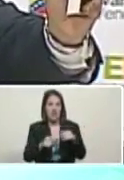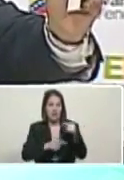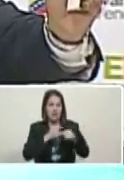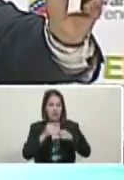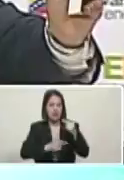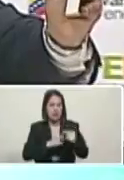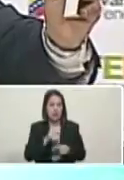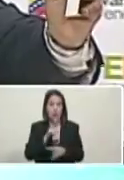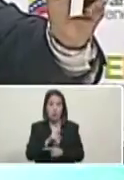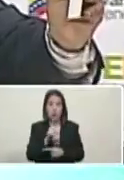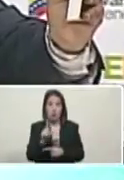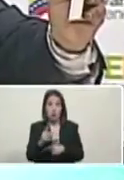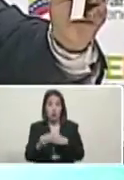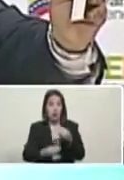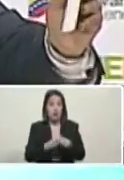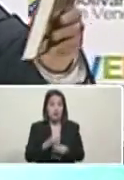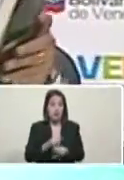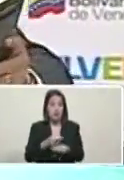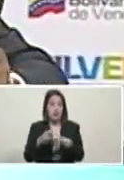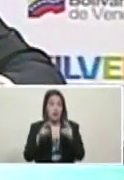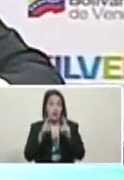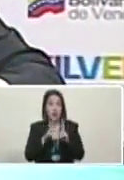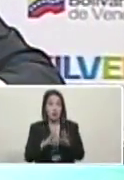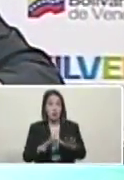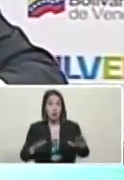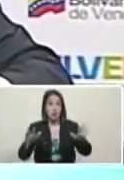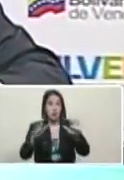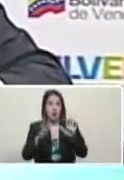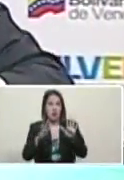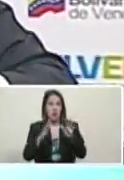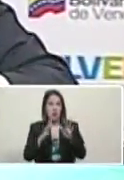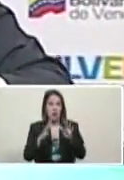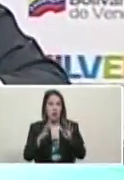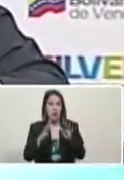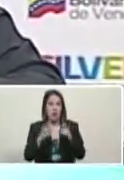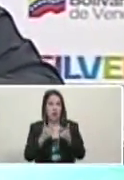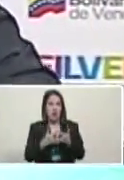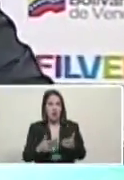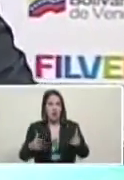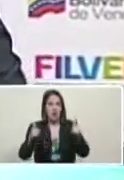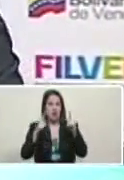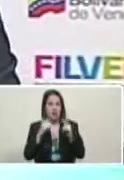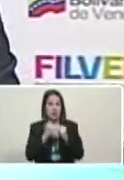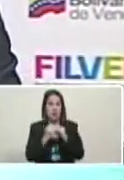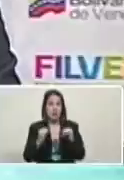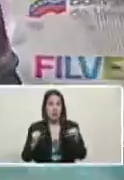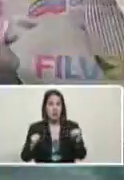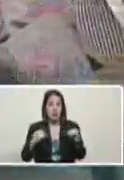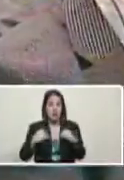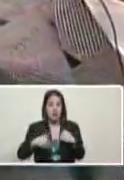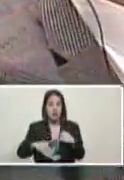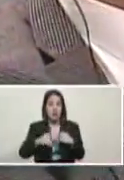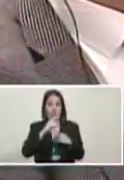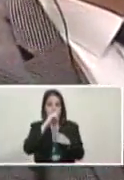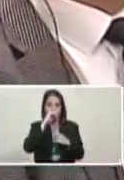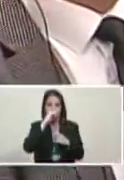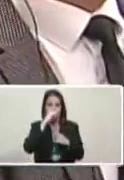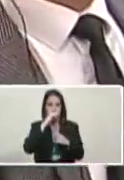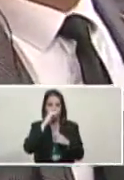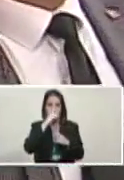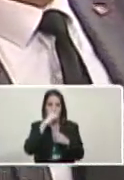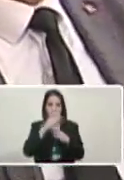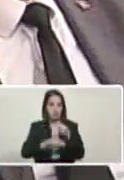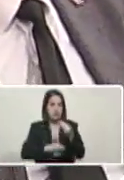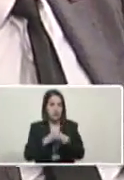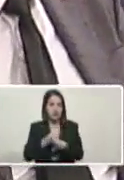será república, libre e independiente. No tengo duda de ello. Llegará la hora, como le llega la hora a toda idea